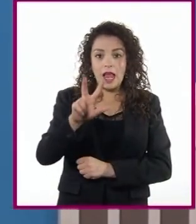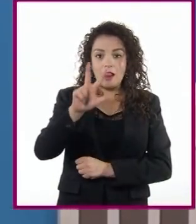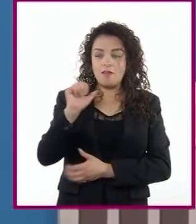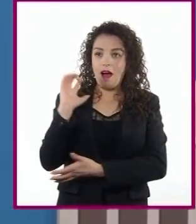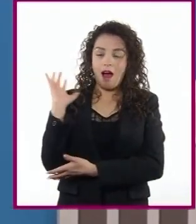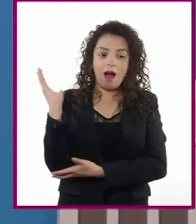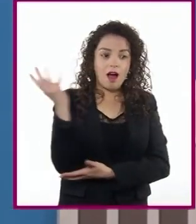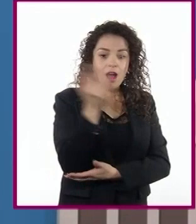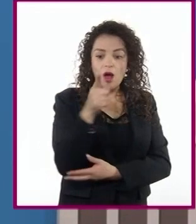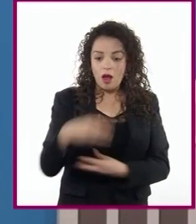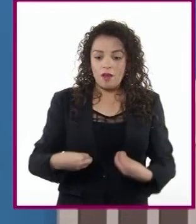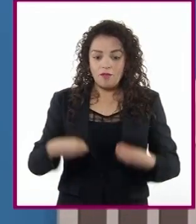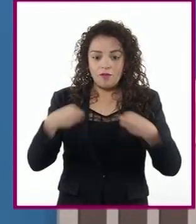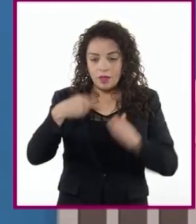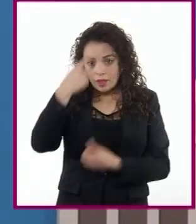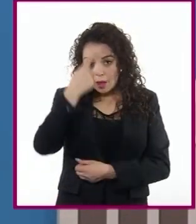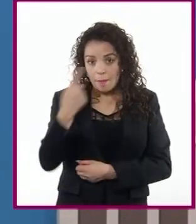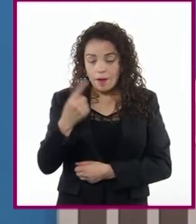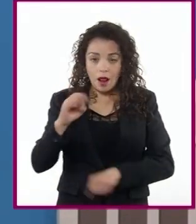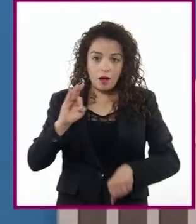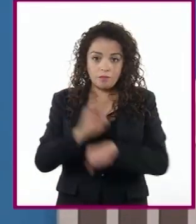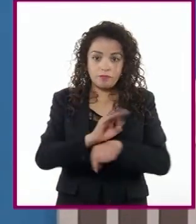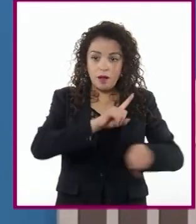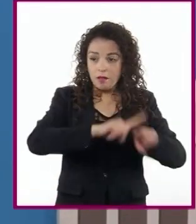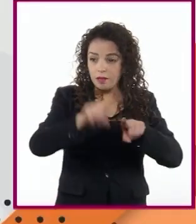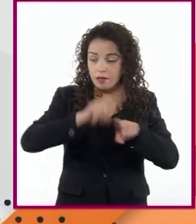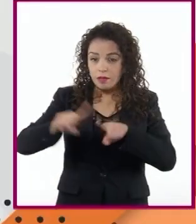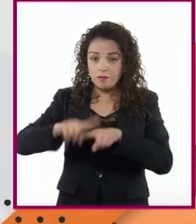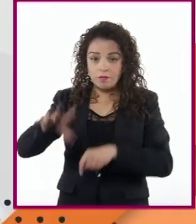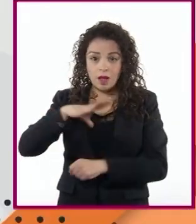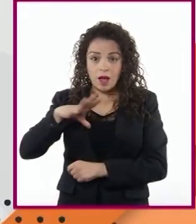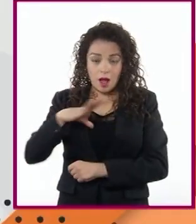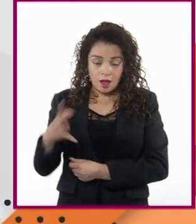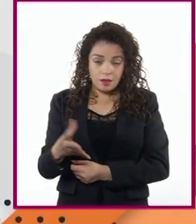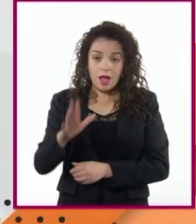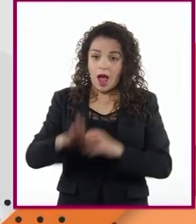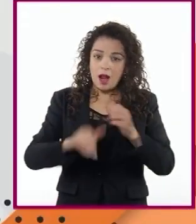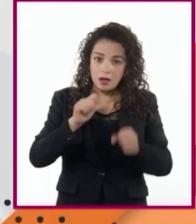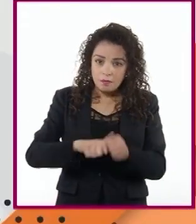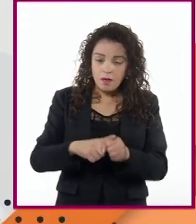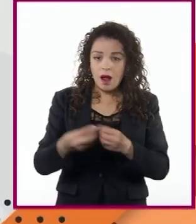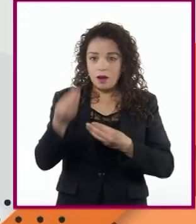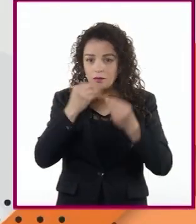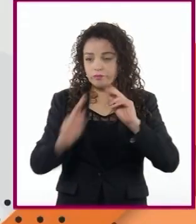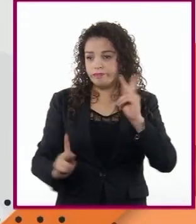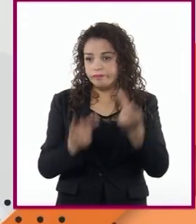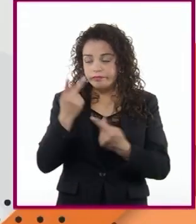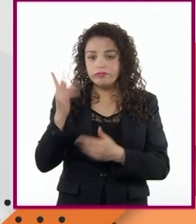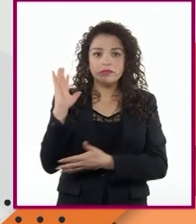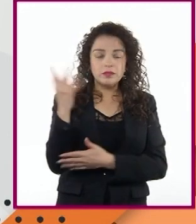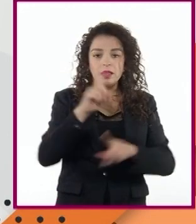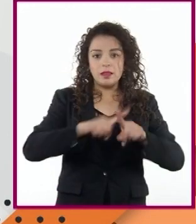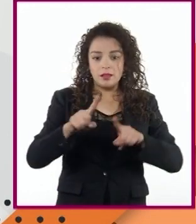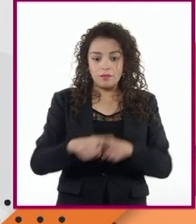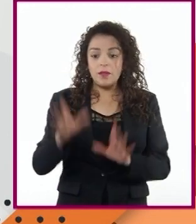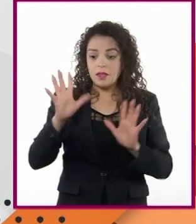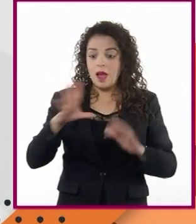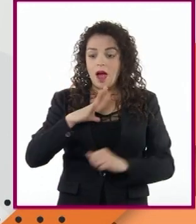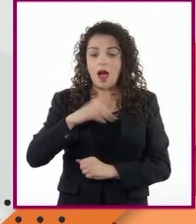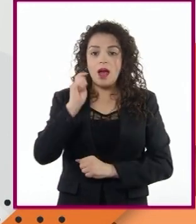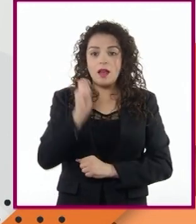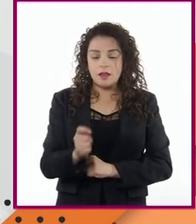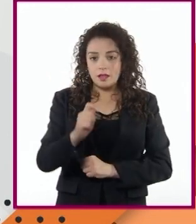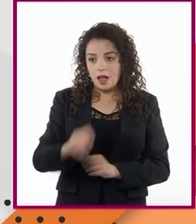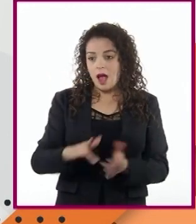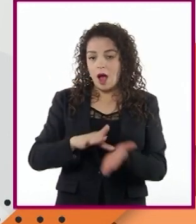viven para proteger la biodiversidad del lugar. Finalmente tenemos al Alto Comisionado para los Refugiados, ACNUR,